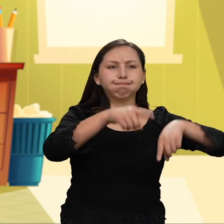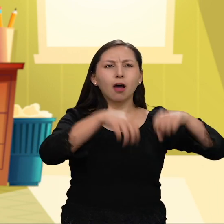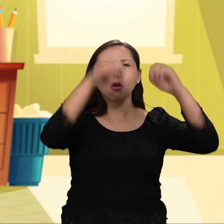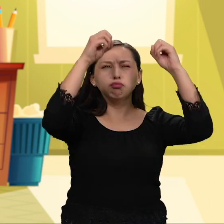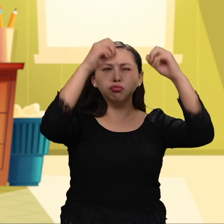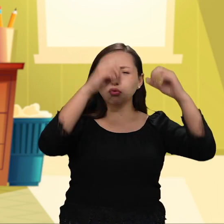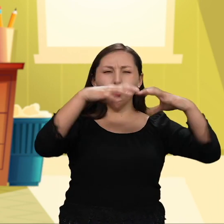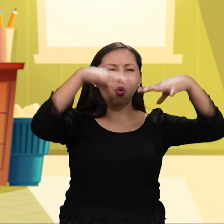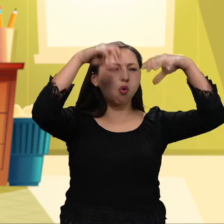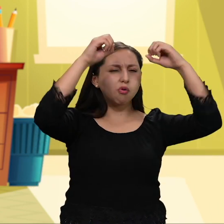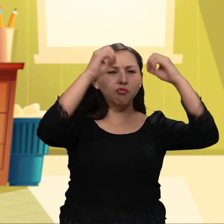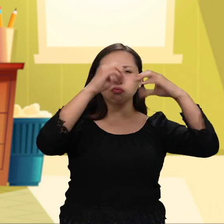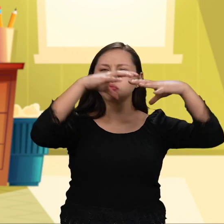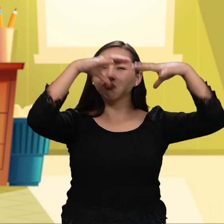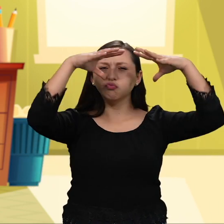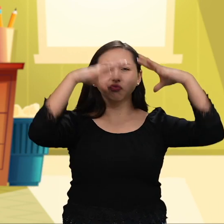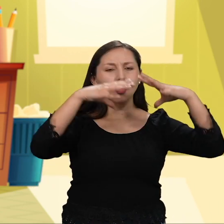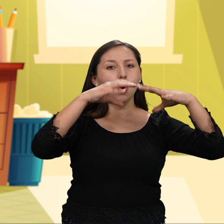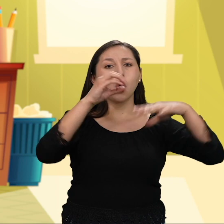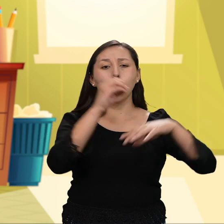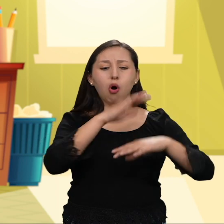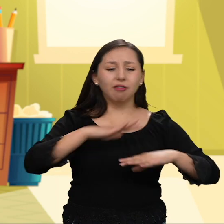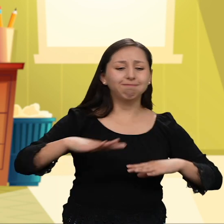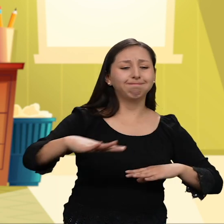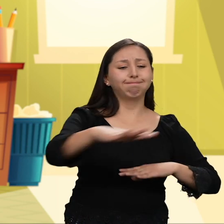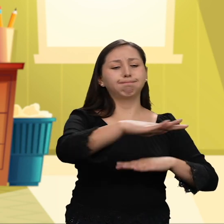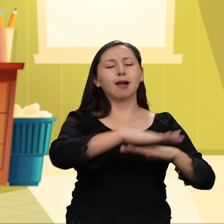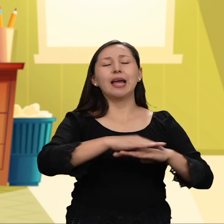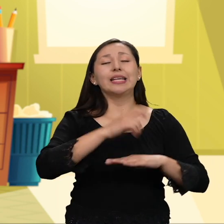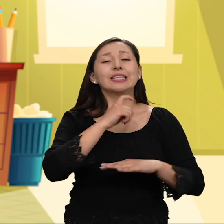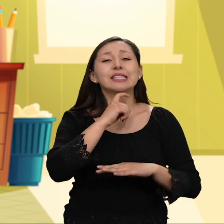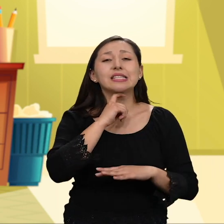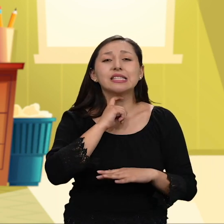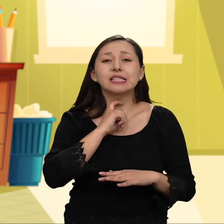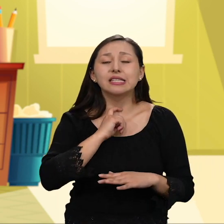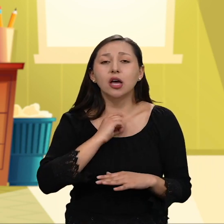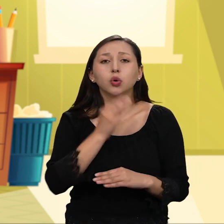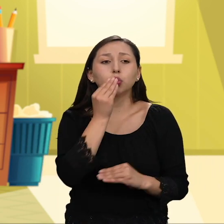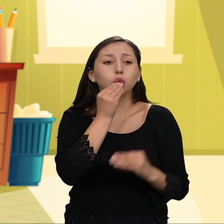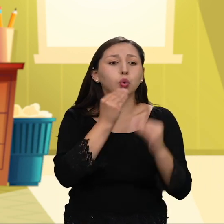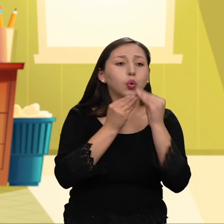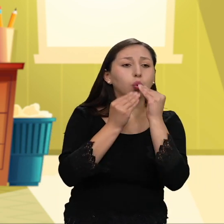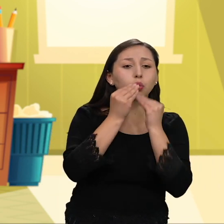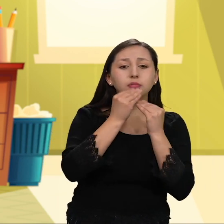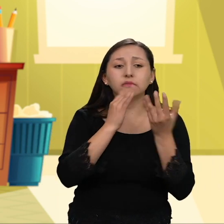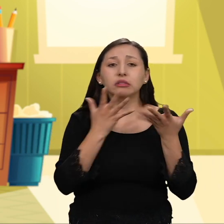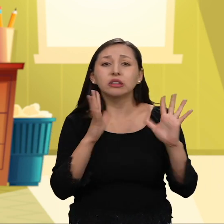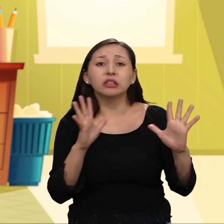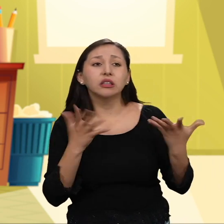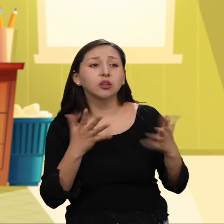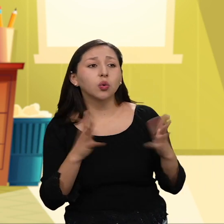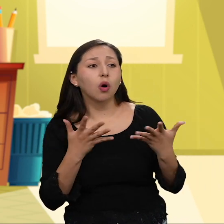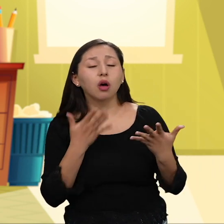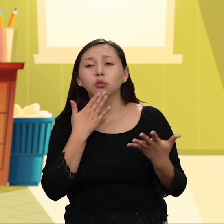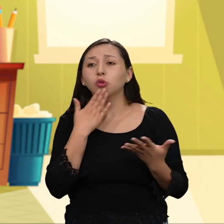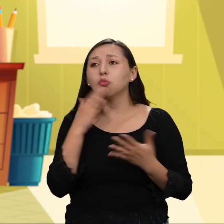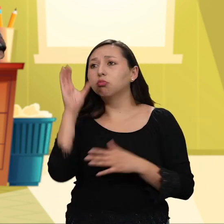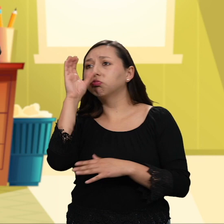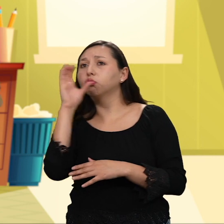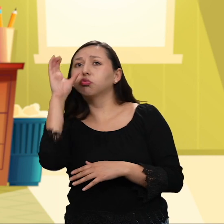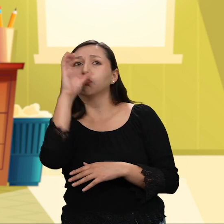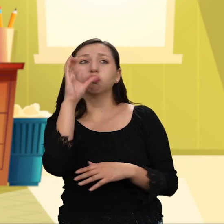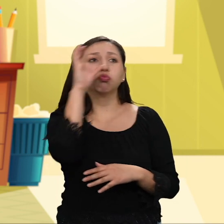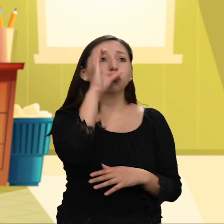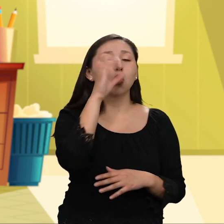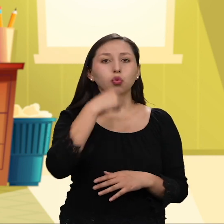ocurrida durante el Mesolítico, que obligó a los nómadas de ese periodo a buscar la manera de multiplicar sus alimentos, ya